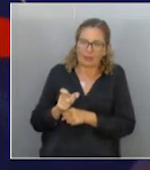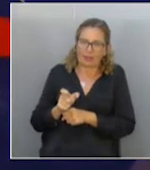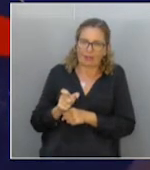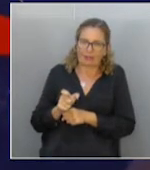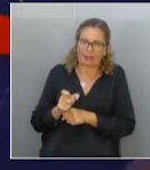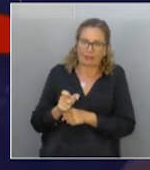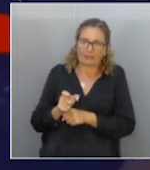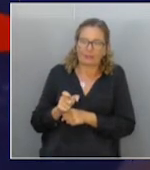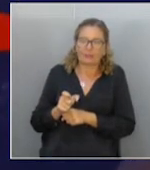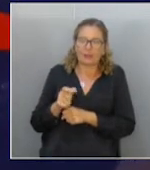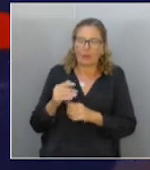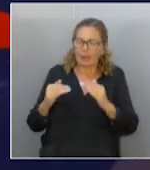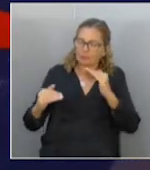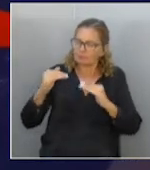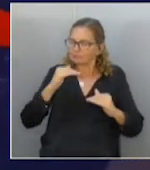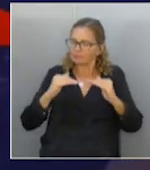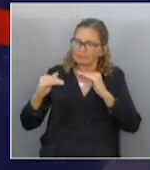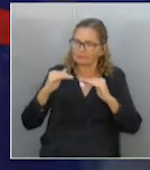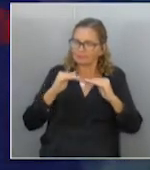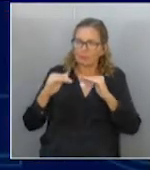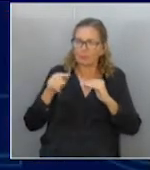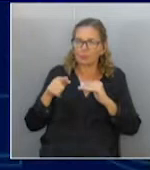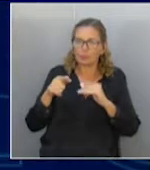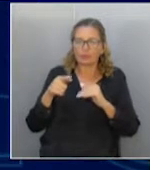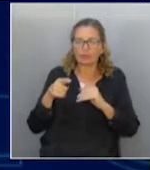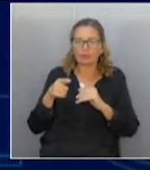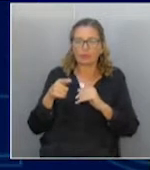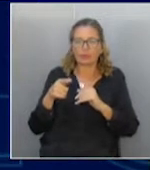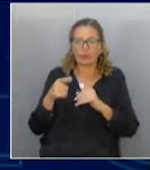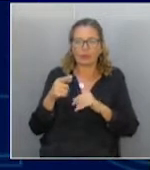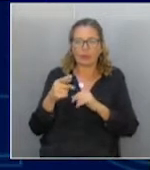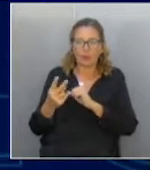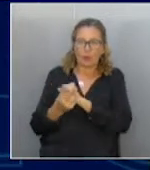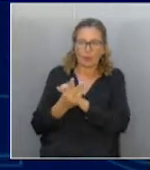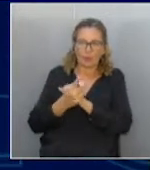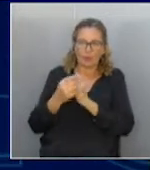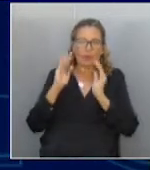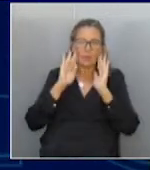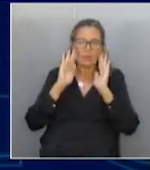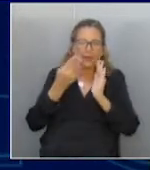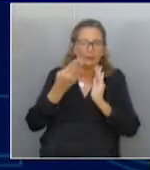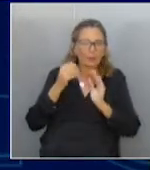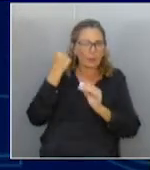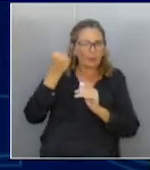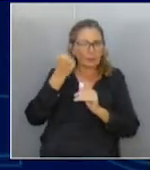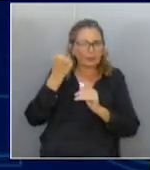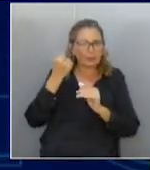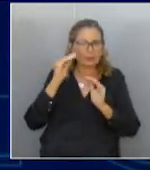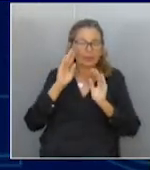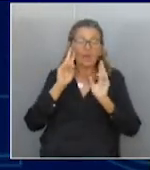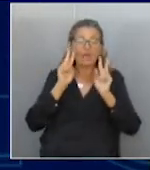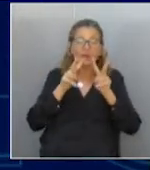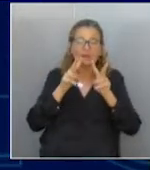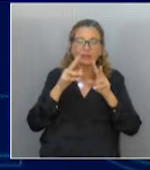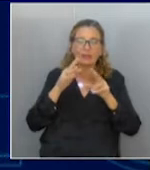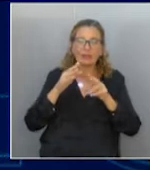mantener como ese equilibrio. Y por eso fue que los cuidados me parecían importantes enfocarlos desde esa visión de la